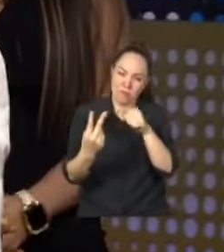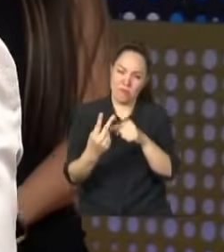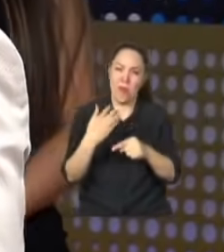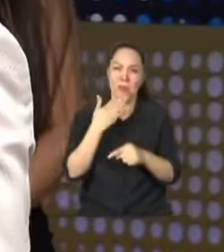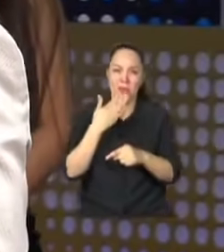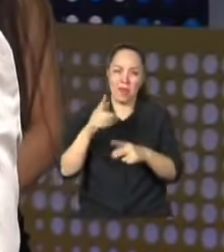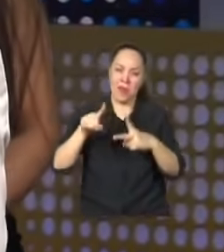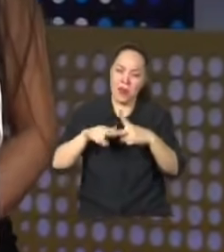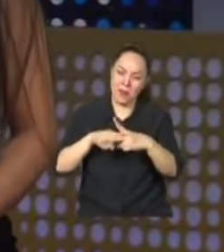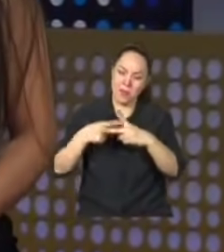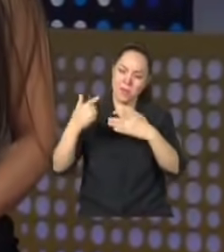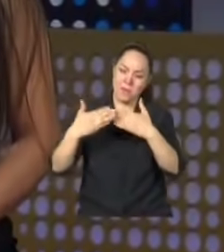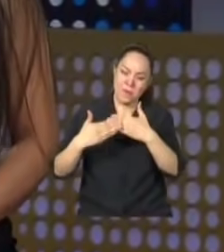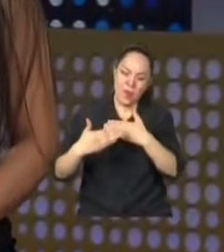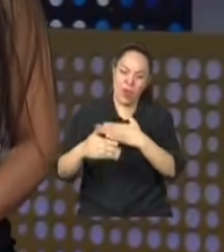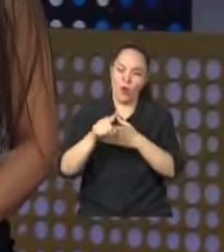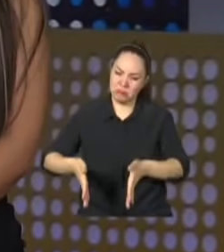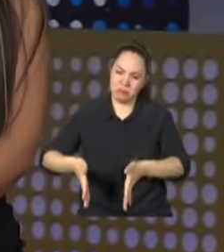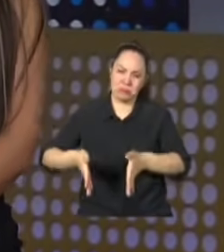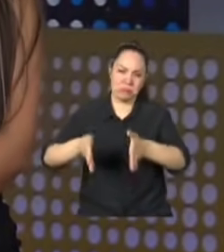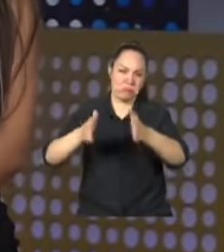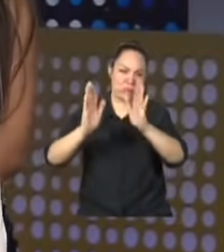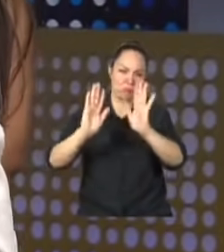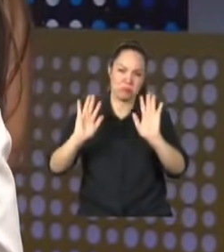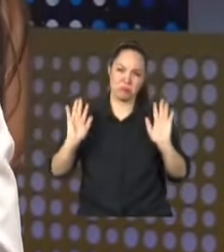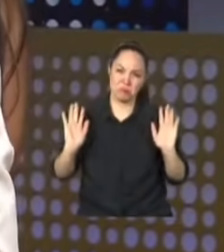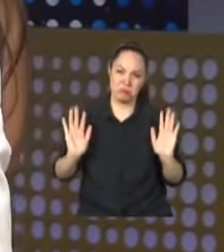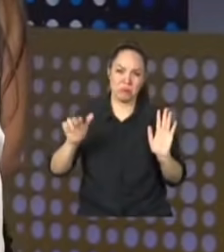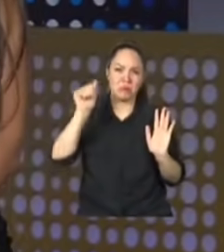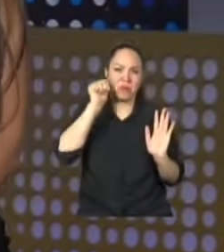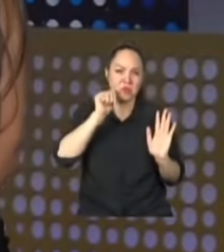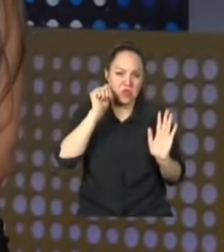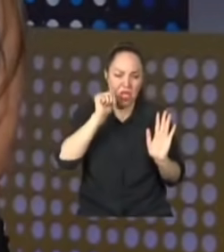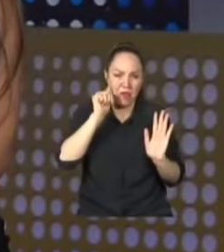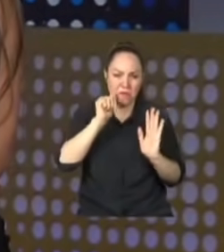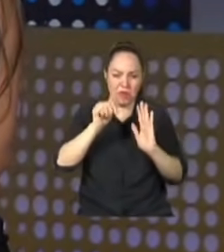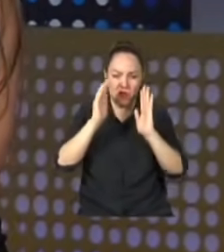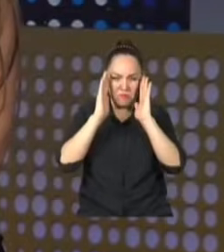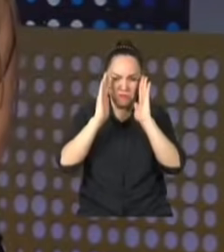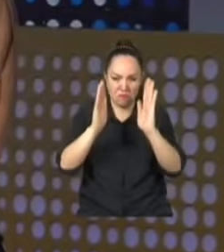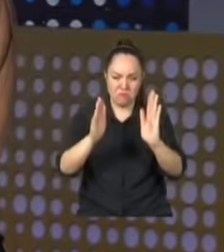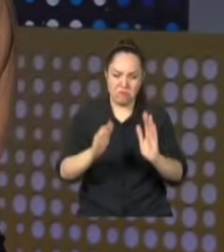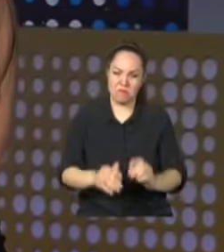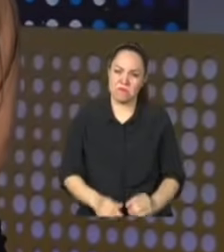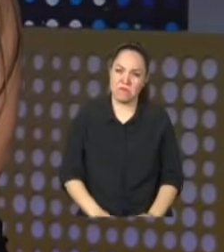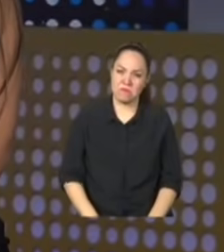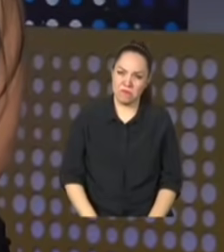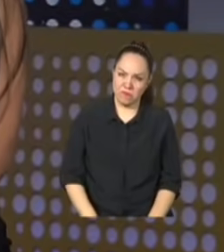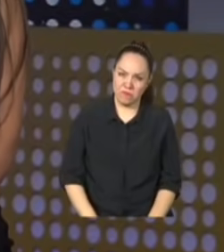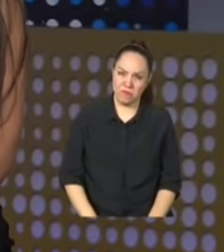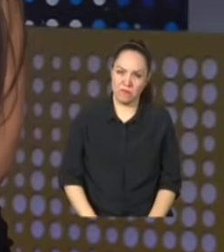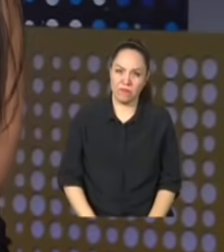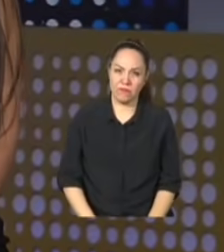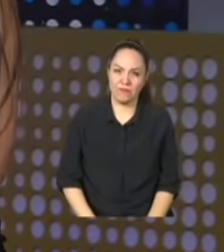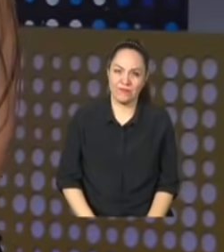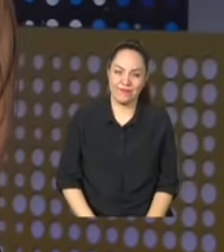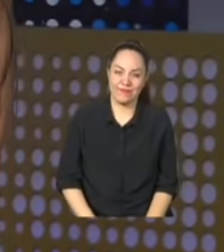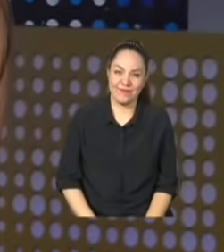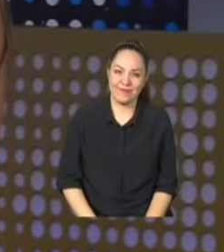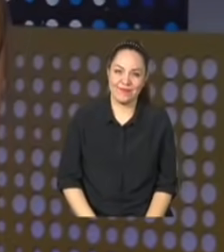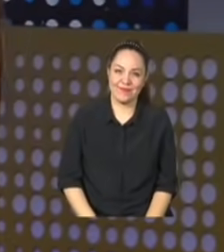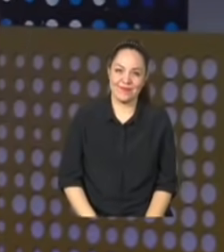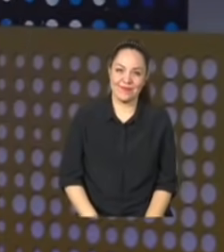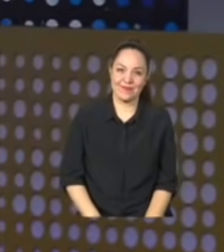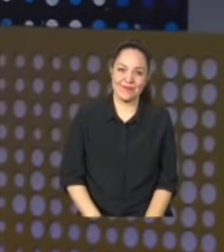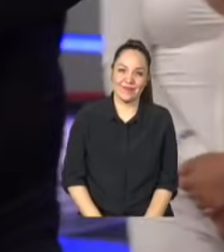no hagan caso a los comentarios. Siempre hacia adelante. Yo digo que es muy poco. Y aquí está su madre. No creo